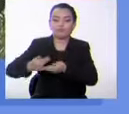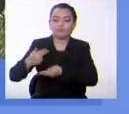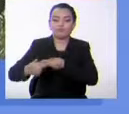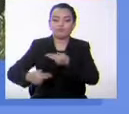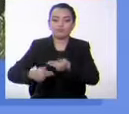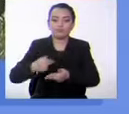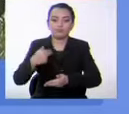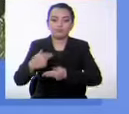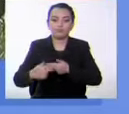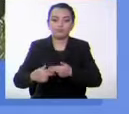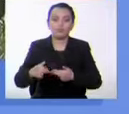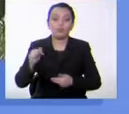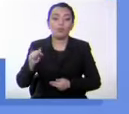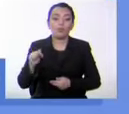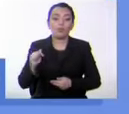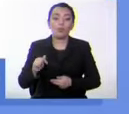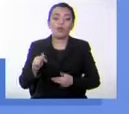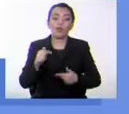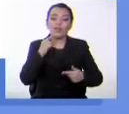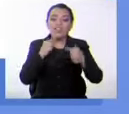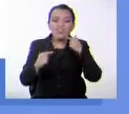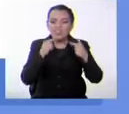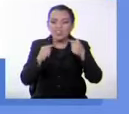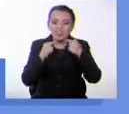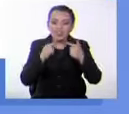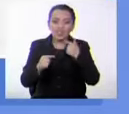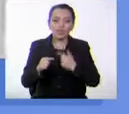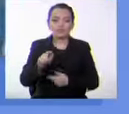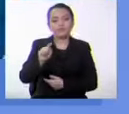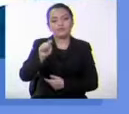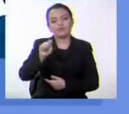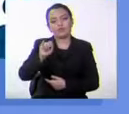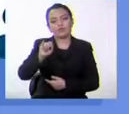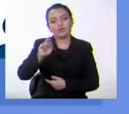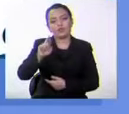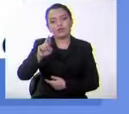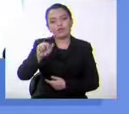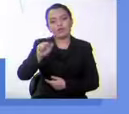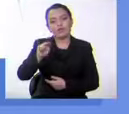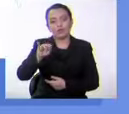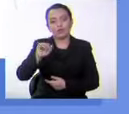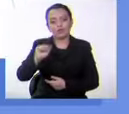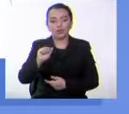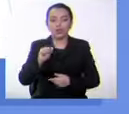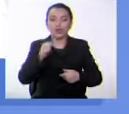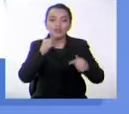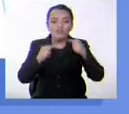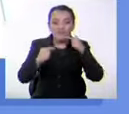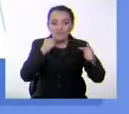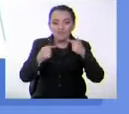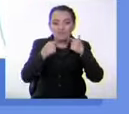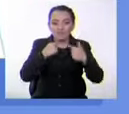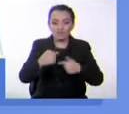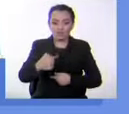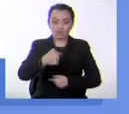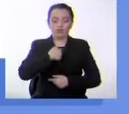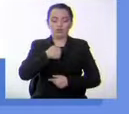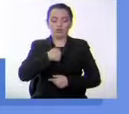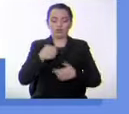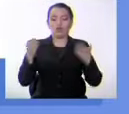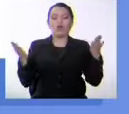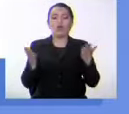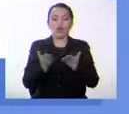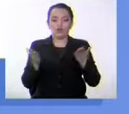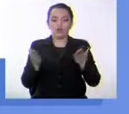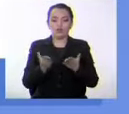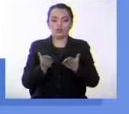la tiranía. Tiranía es una forma de gobierno que se caracteriza por quien lo ejerce, goza de